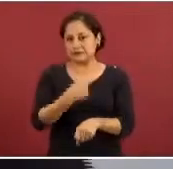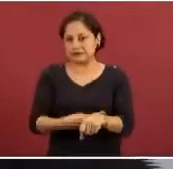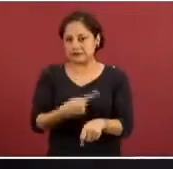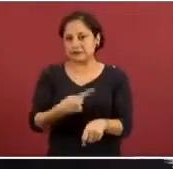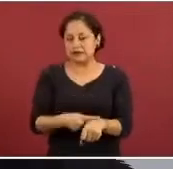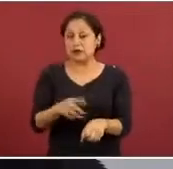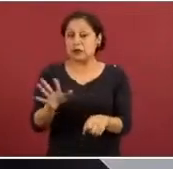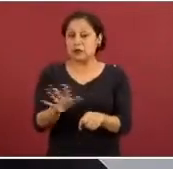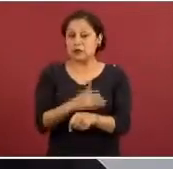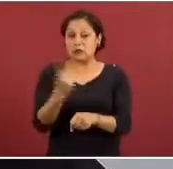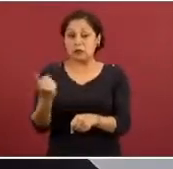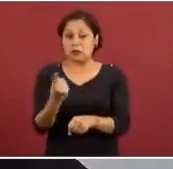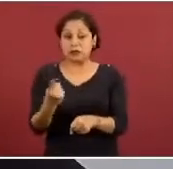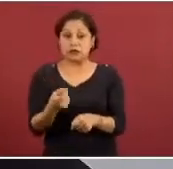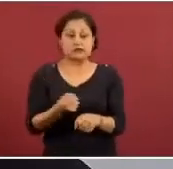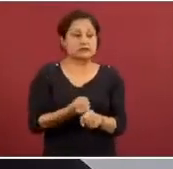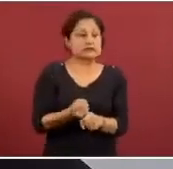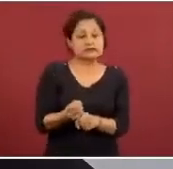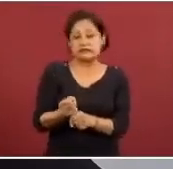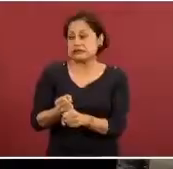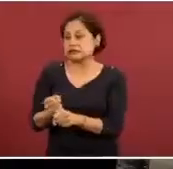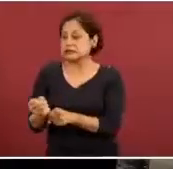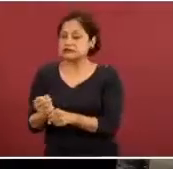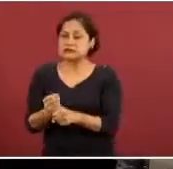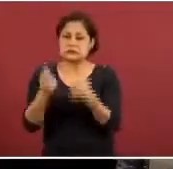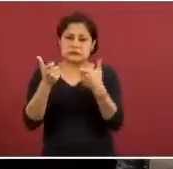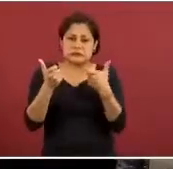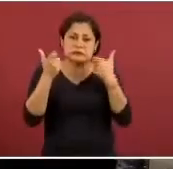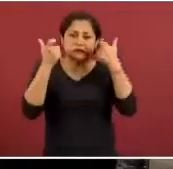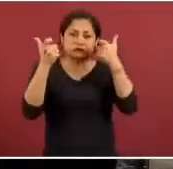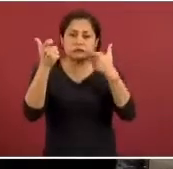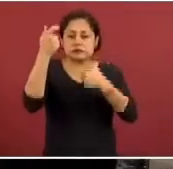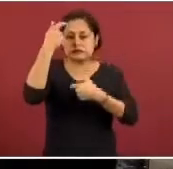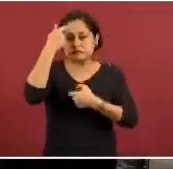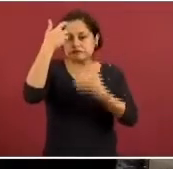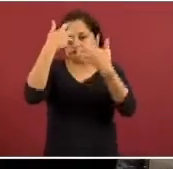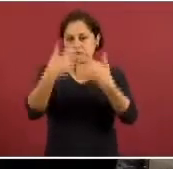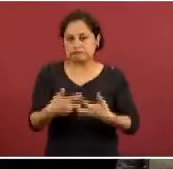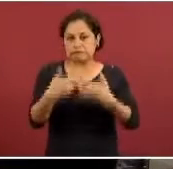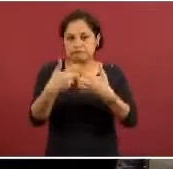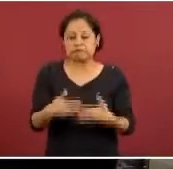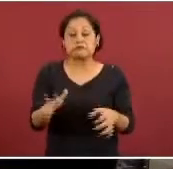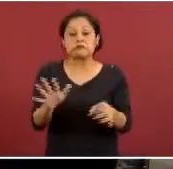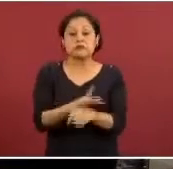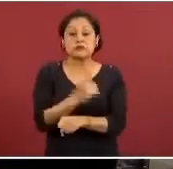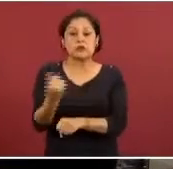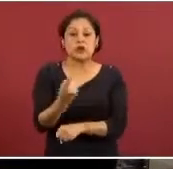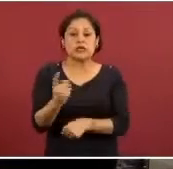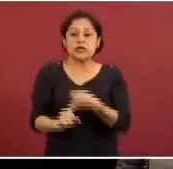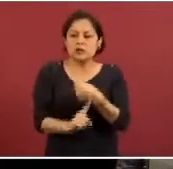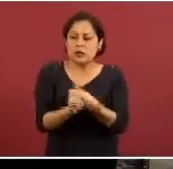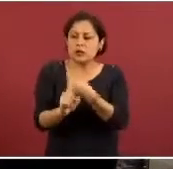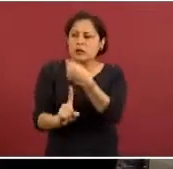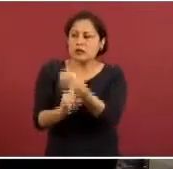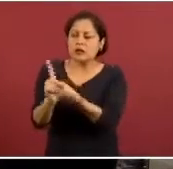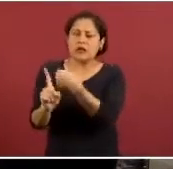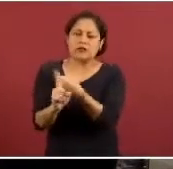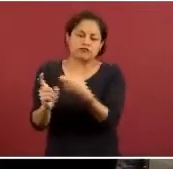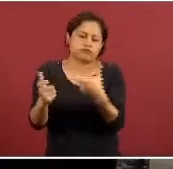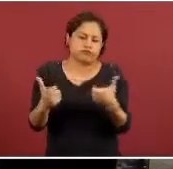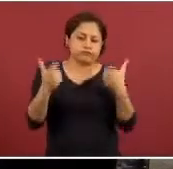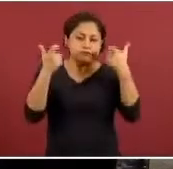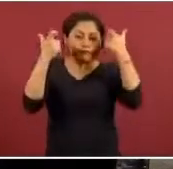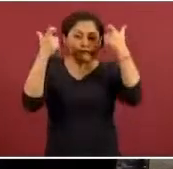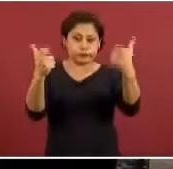sobre nuestro cerebro. ¿Por qué? Porque el estrés va a perturbar, digamos, de alguna forma toda